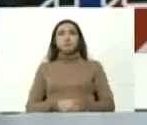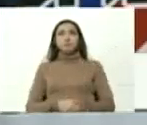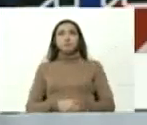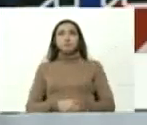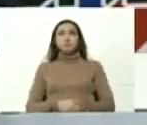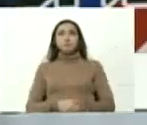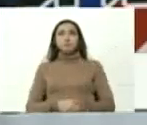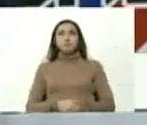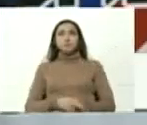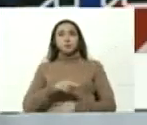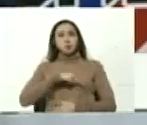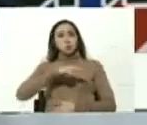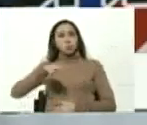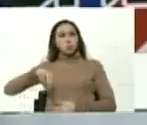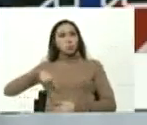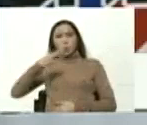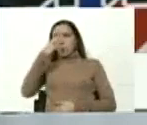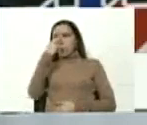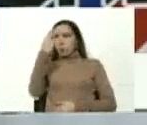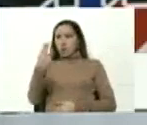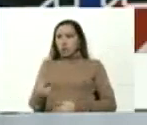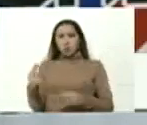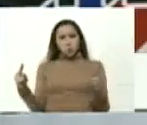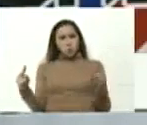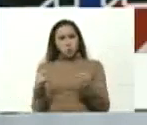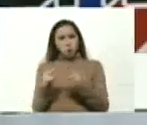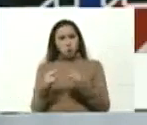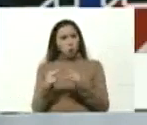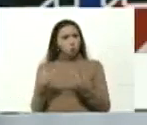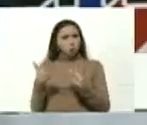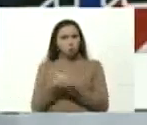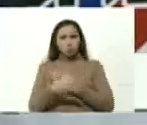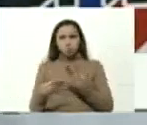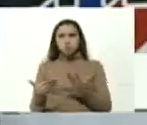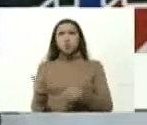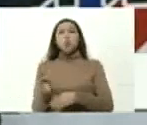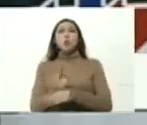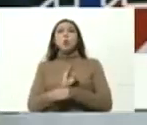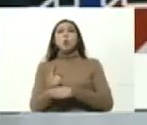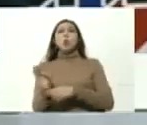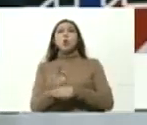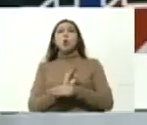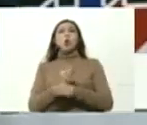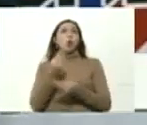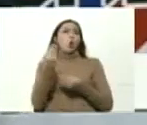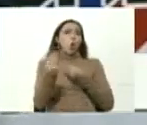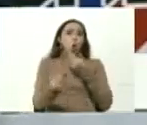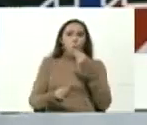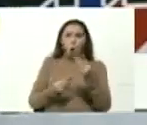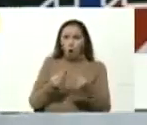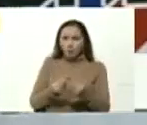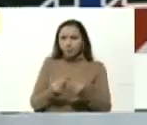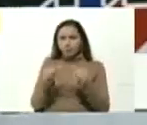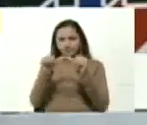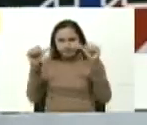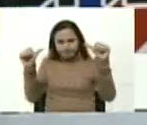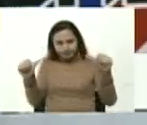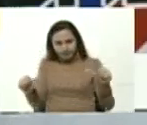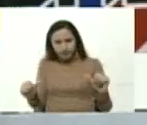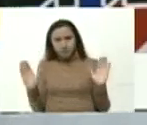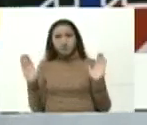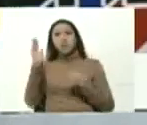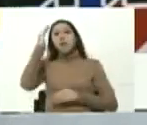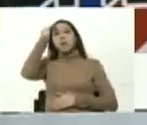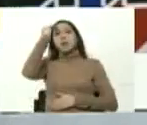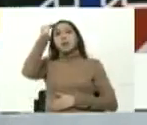Hoy hemos visitado y hemos conocido cómo funciona y cómo va a funcionar este sistema. Como ustedes